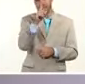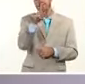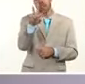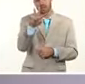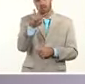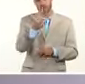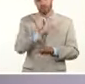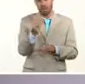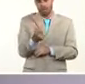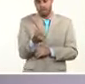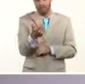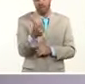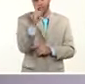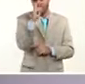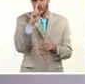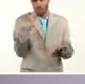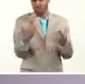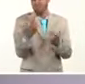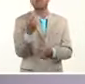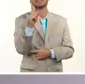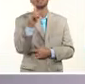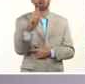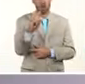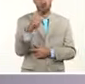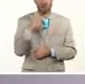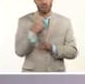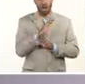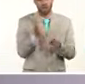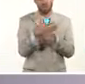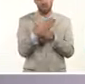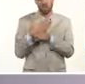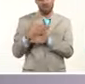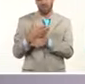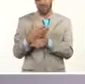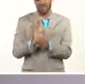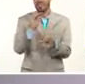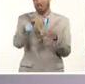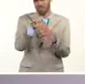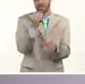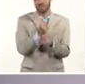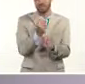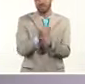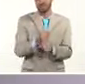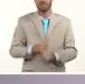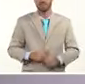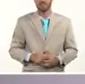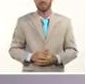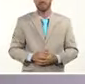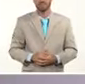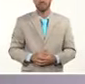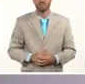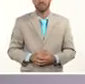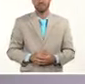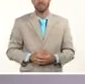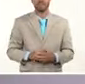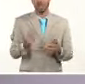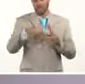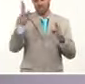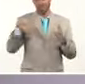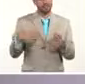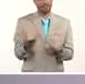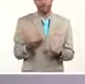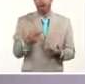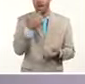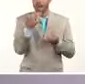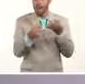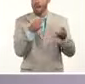casi, yo tengo 19 años, ya he hecho casi todos los personajes del grupo. Por ejemplo, te puedo explicar el mismo Tlacuache de la obra esta, que es un personaje que